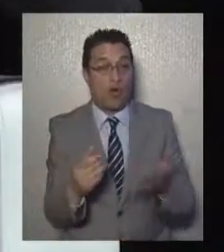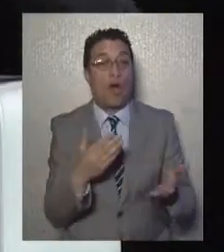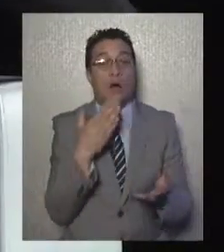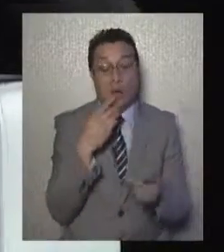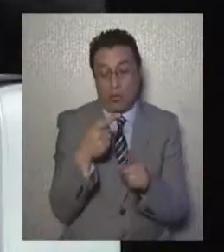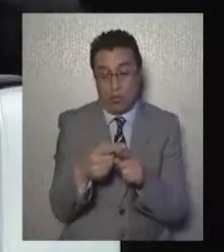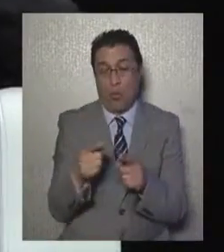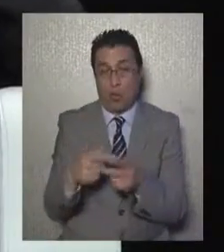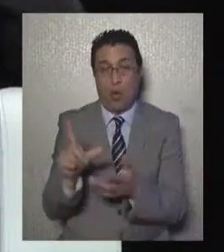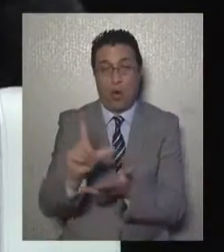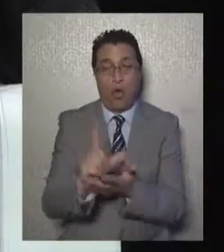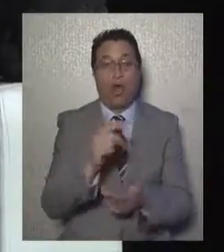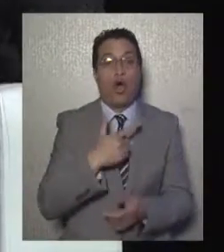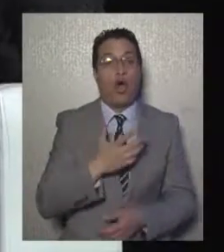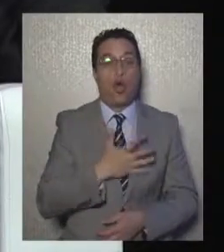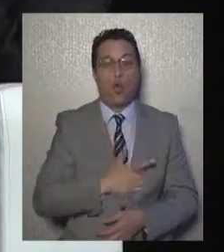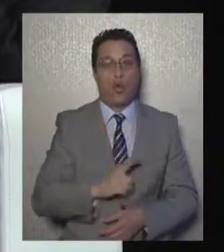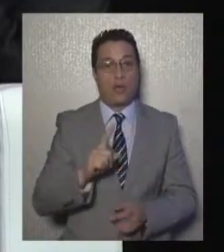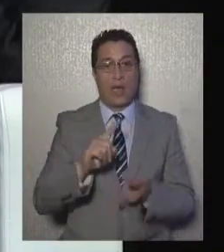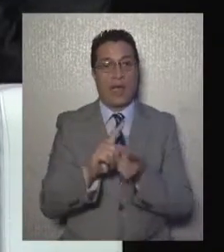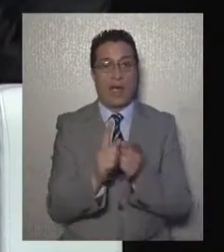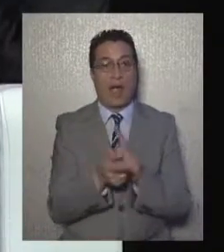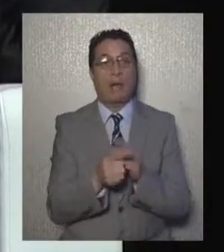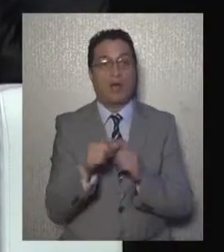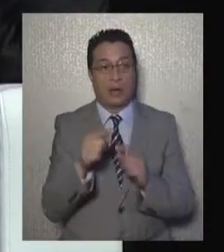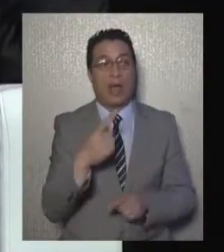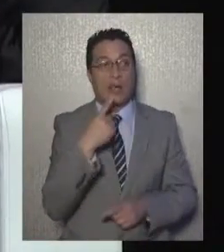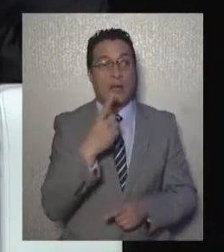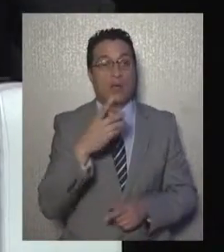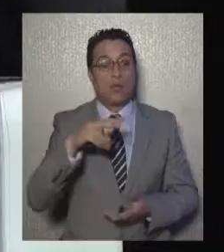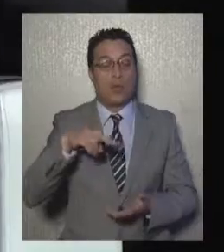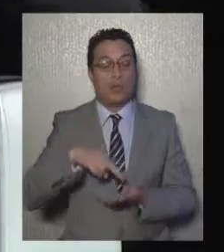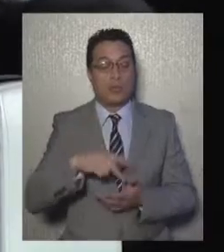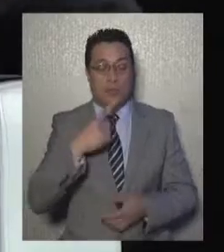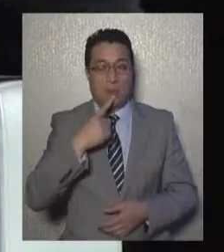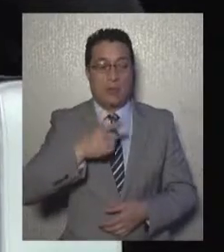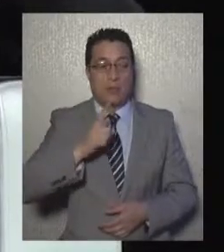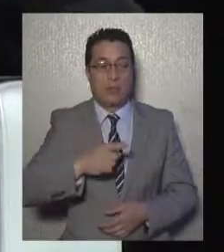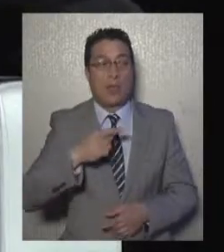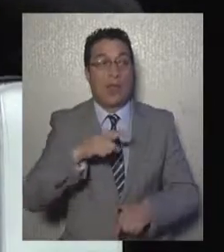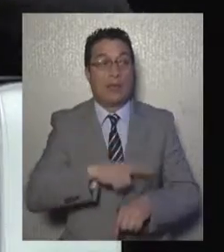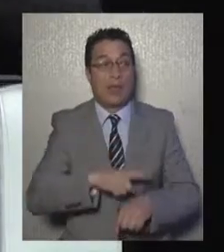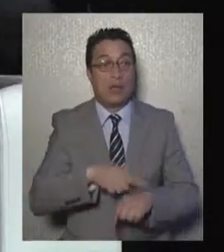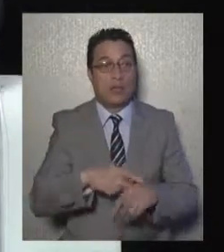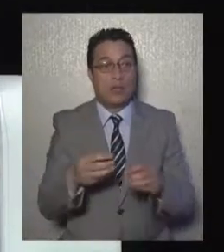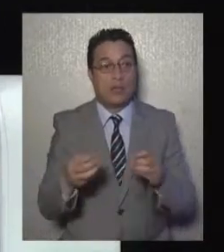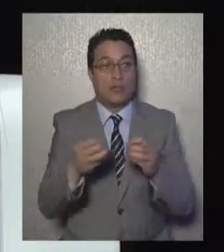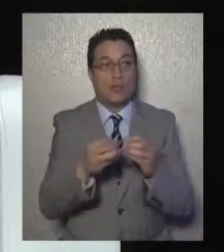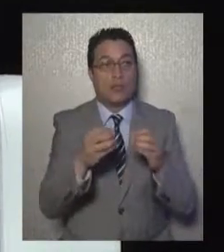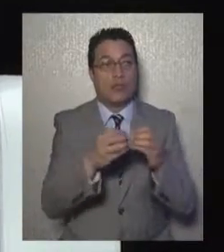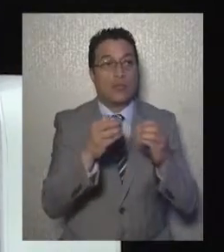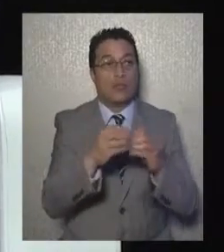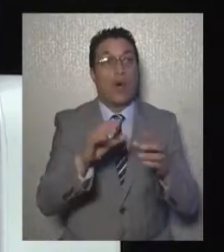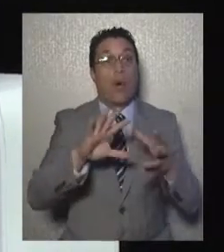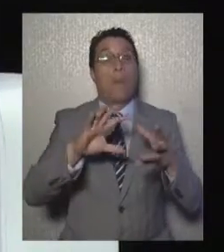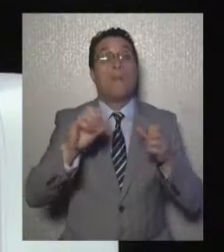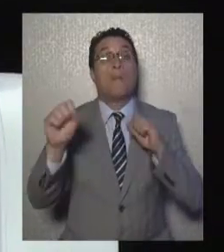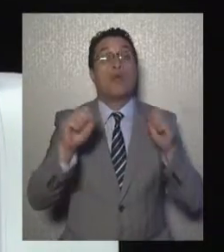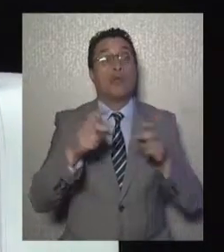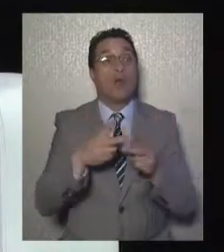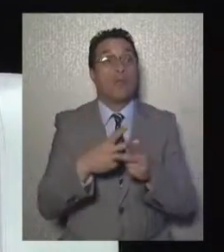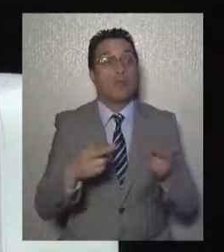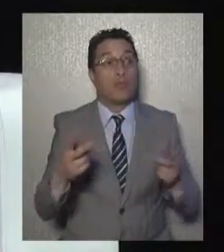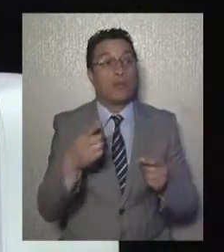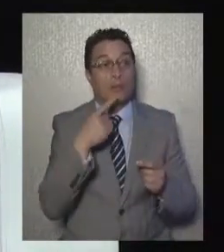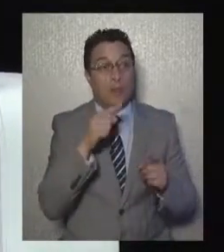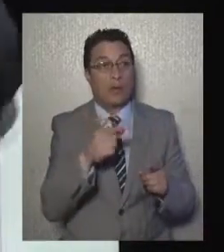que se resisten al cambio y desde una posición dominante, que además con el tiempo han ido acumulando, captura la política pública en pos de su